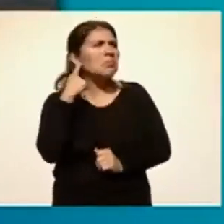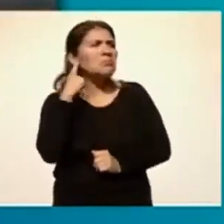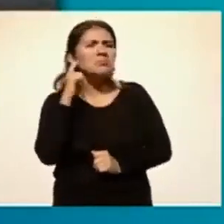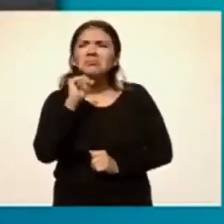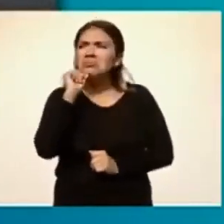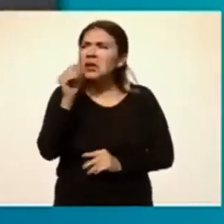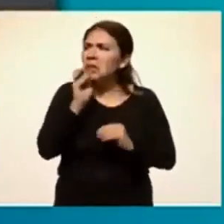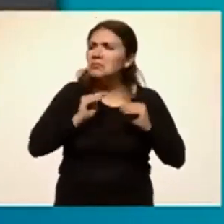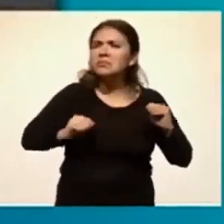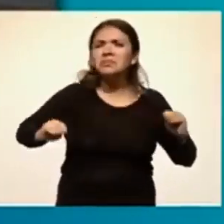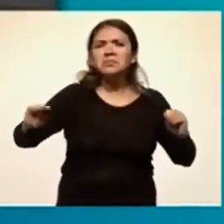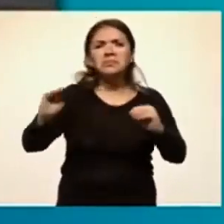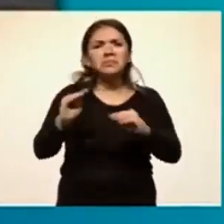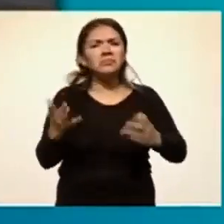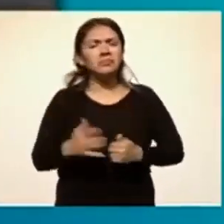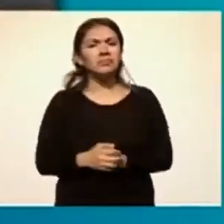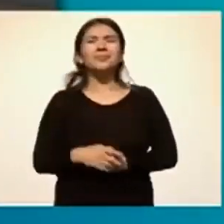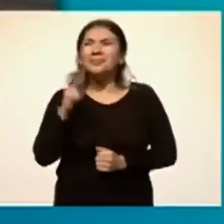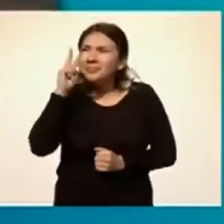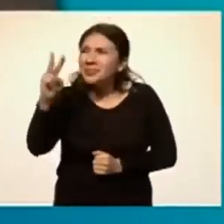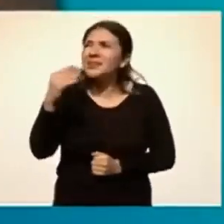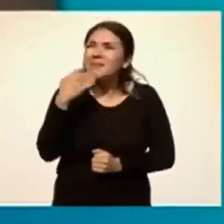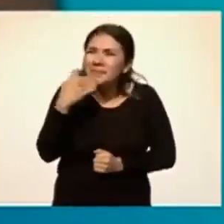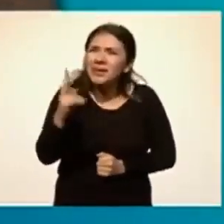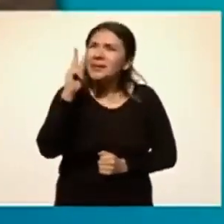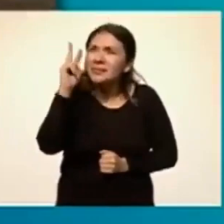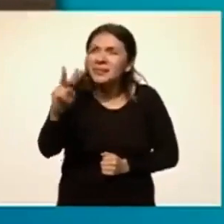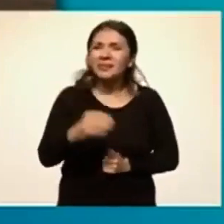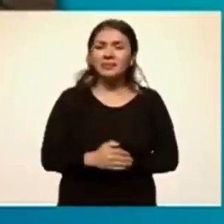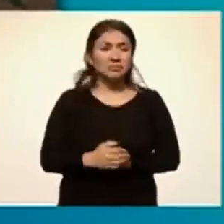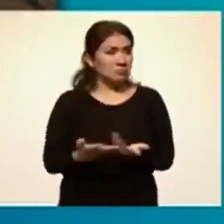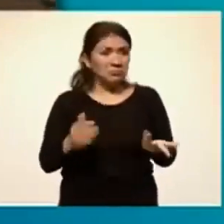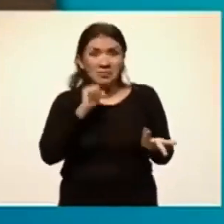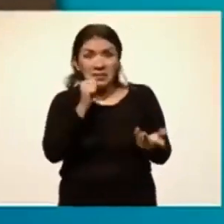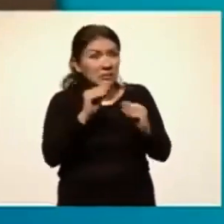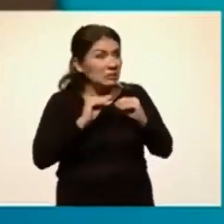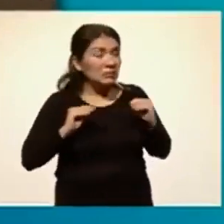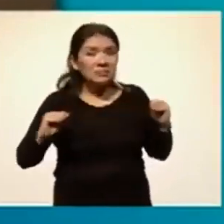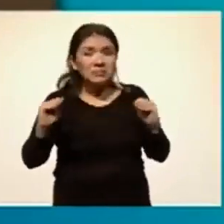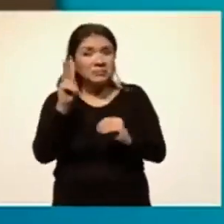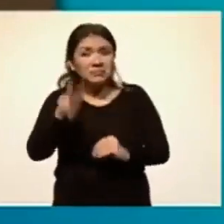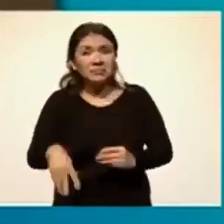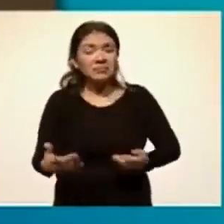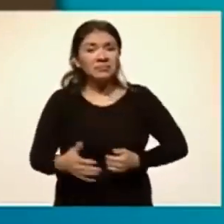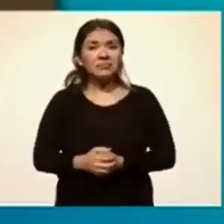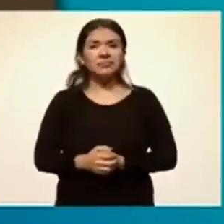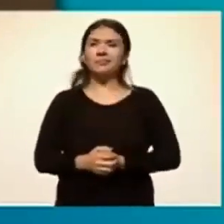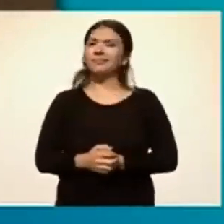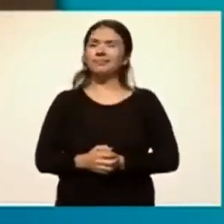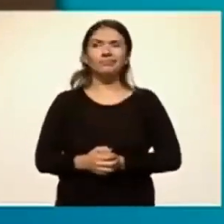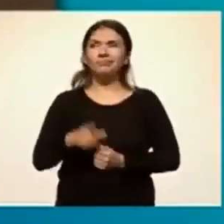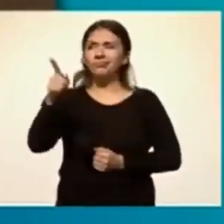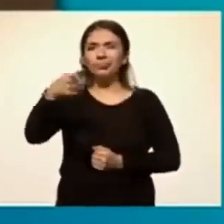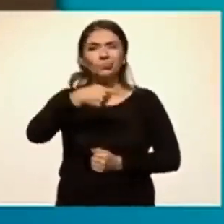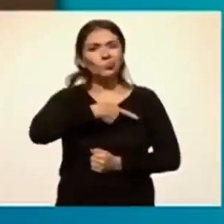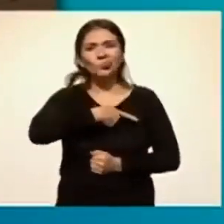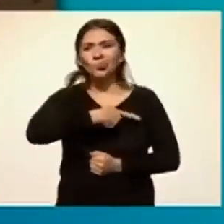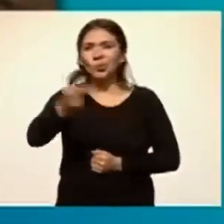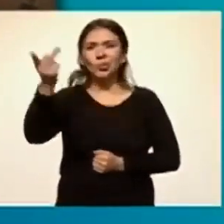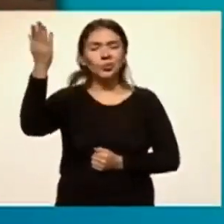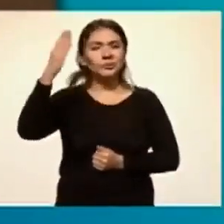nada. Mira bien, no se ve nada. Pobre de ti,